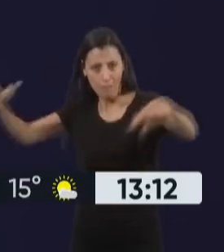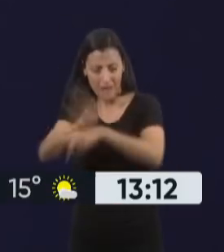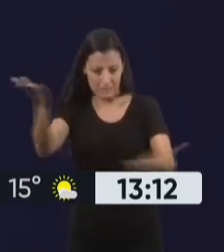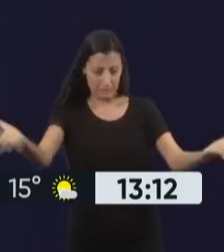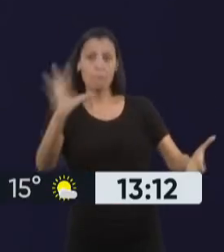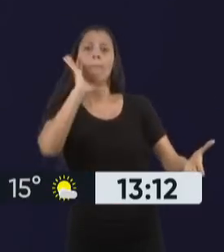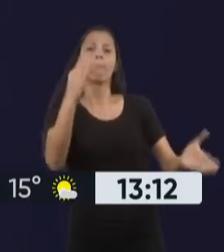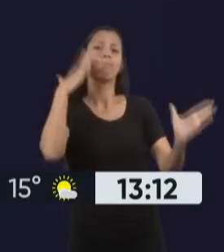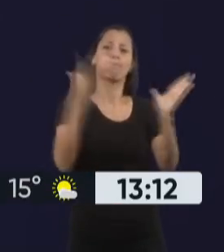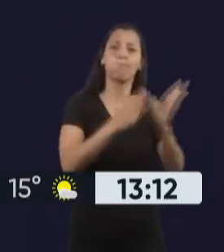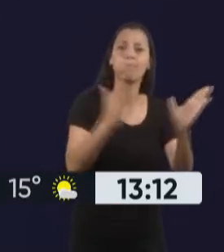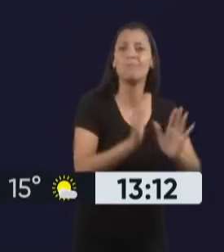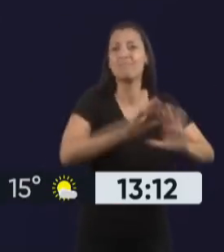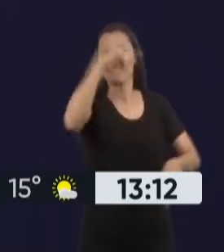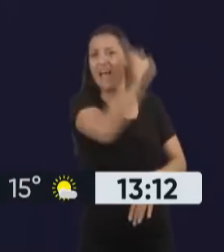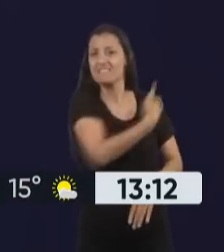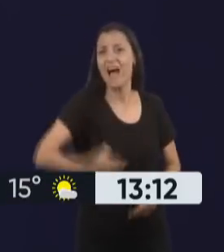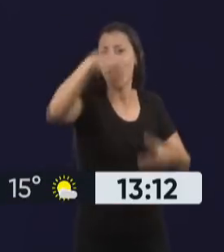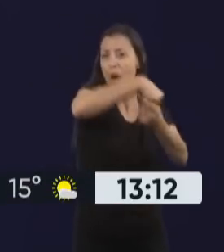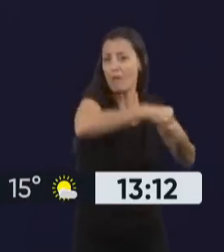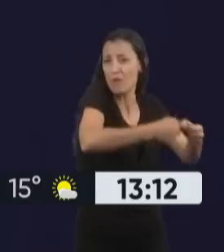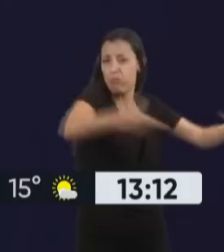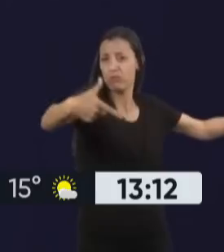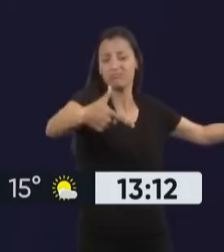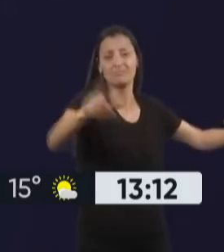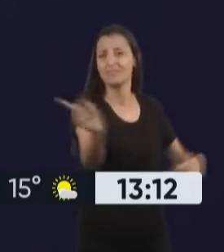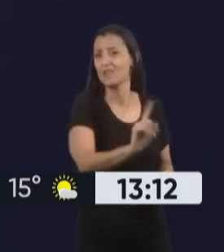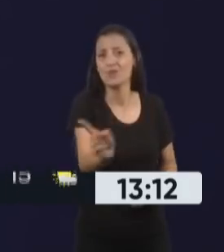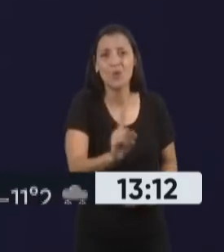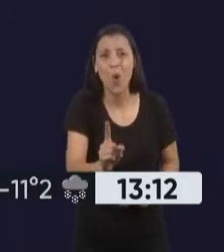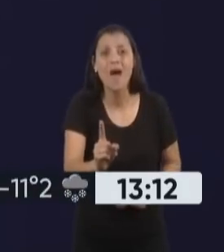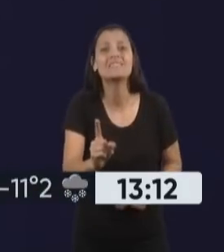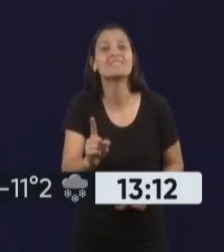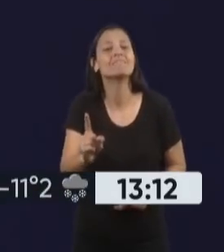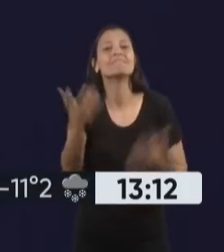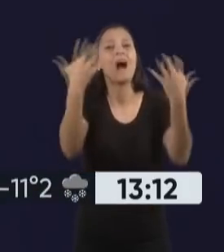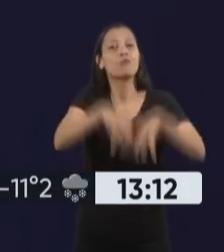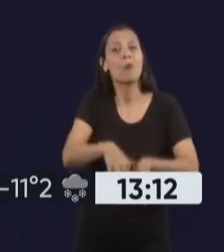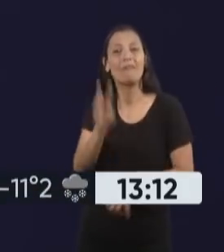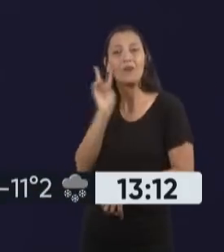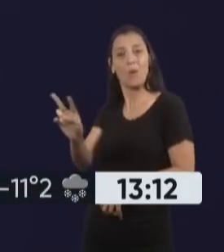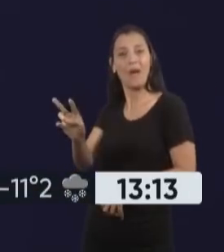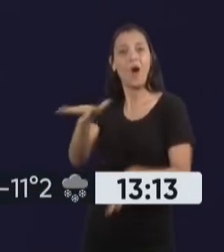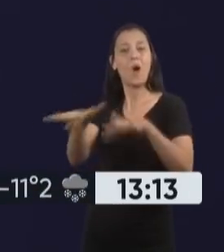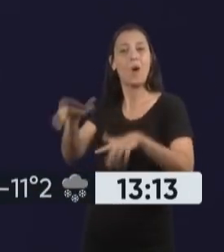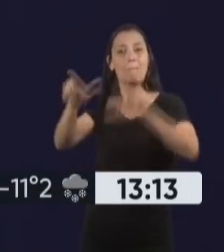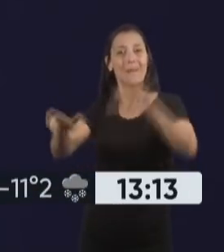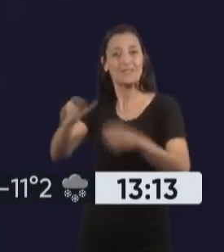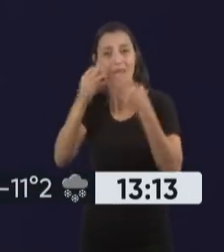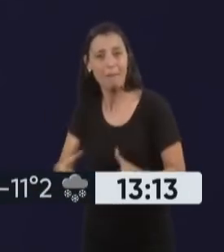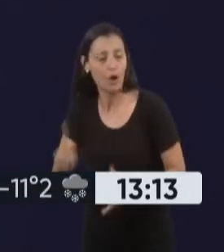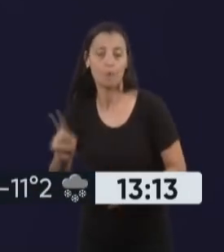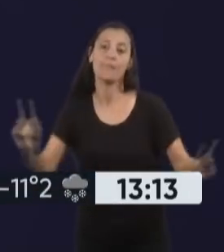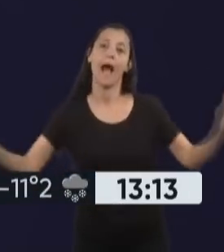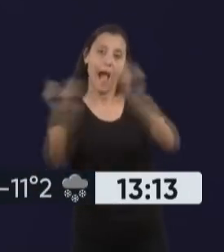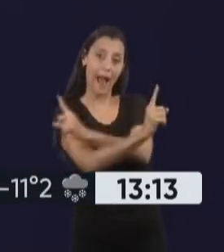evidentemente el Estado grande no tiene una correlación con que la gente esté mejor. De hecho, te diría que es inversa